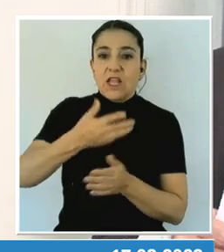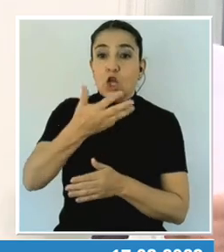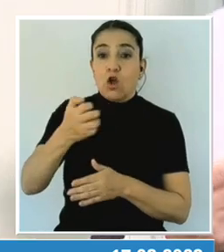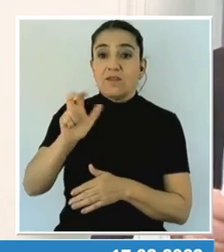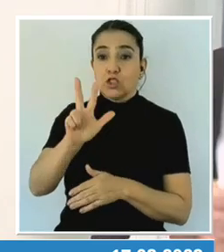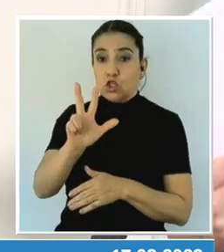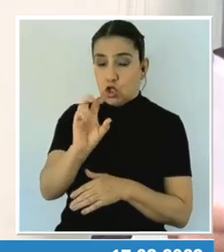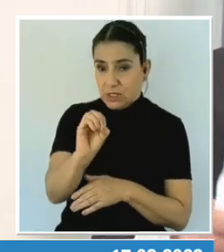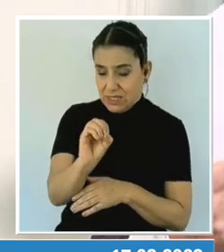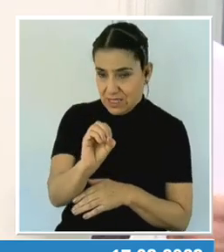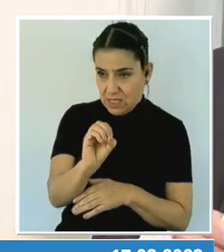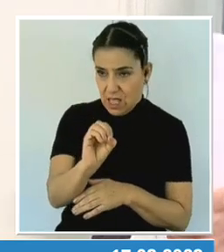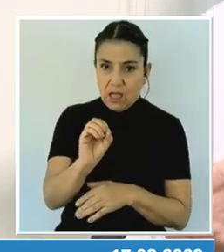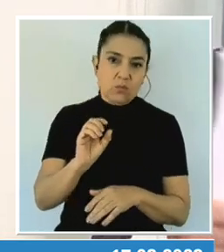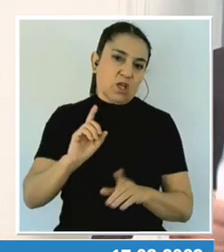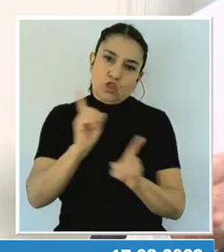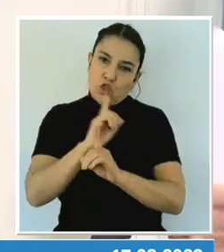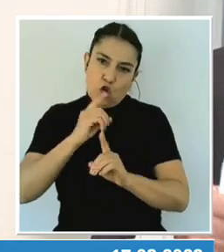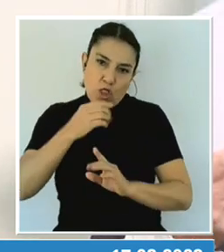ya.